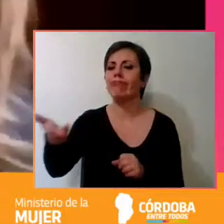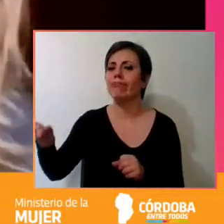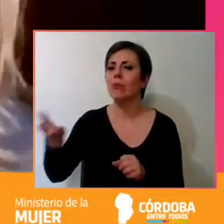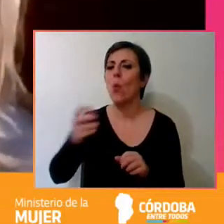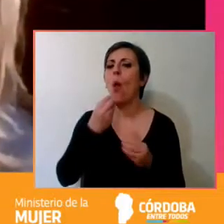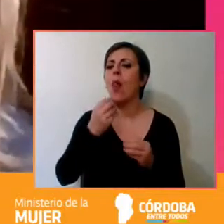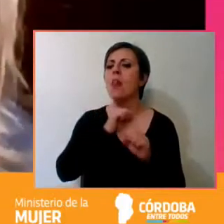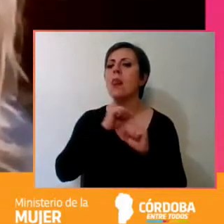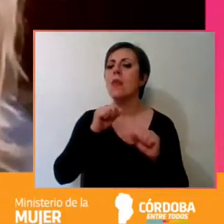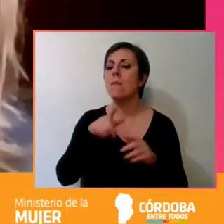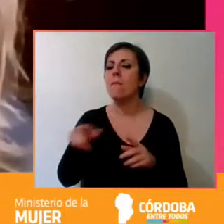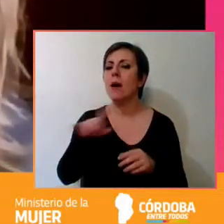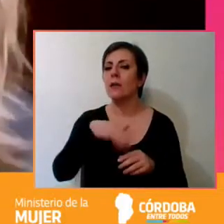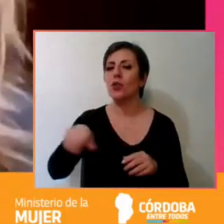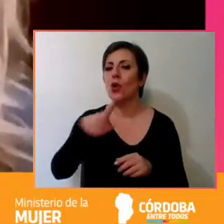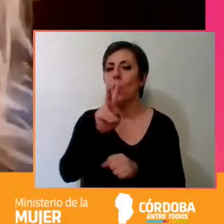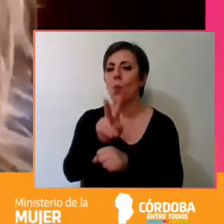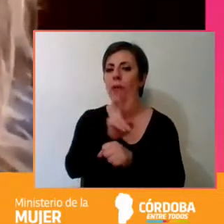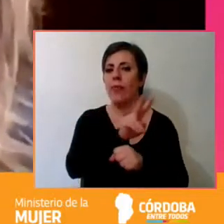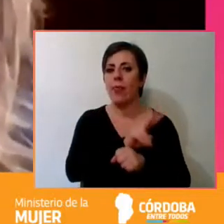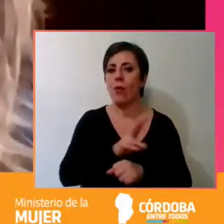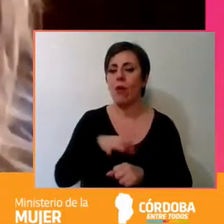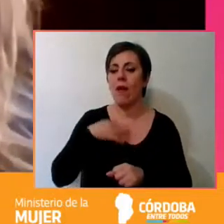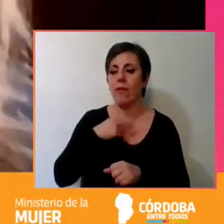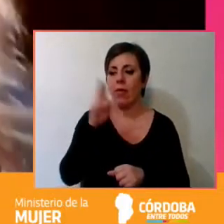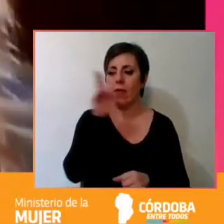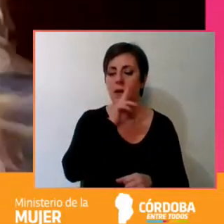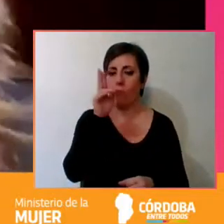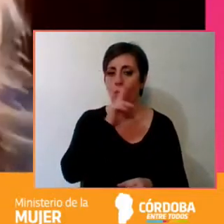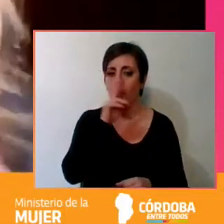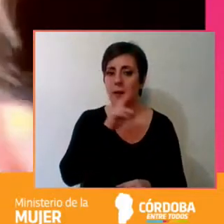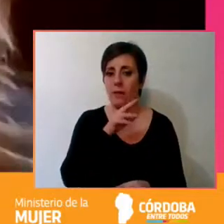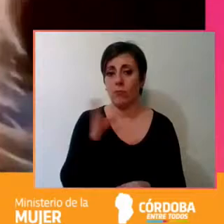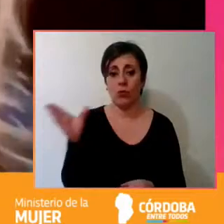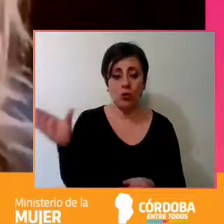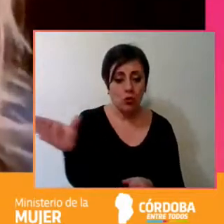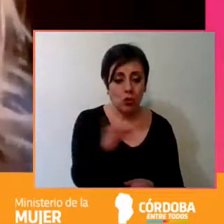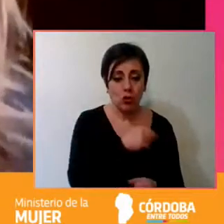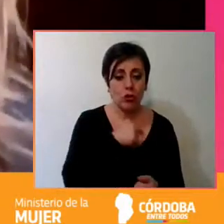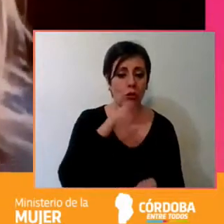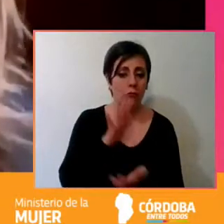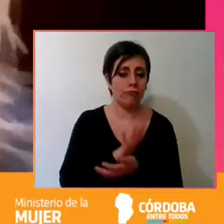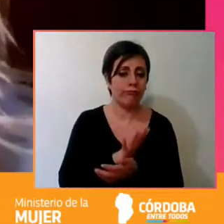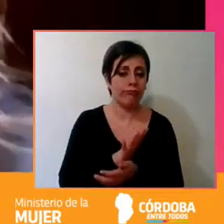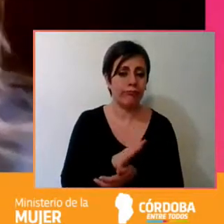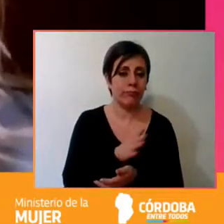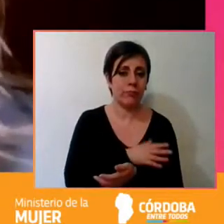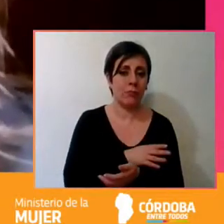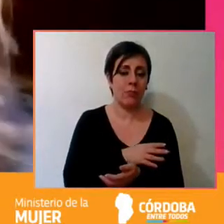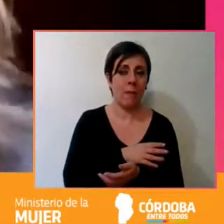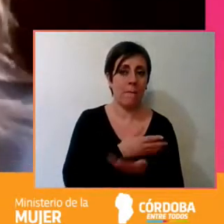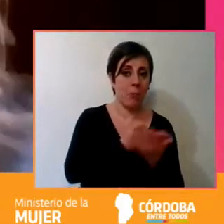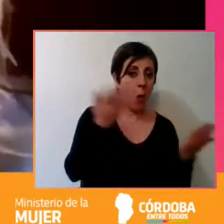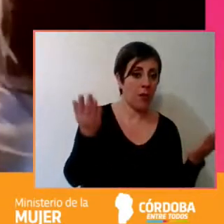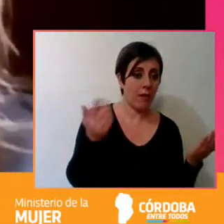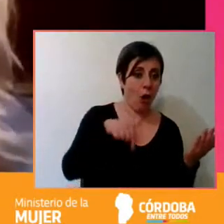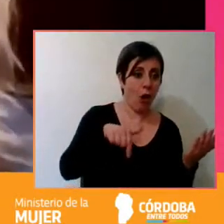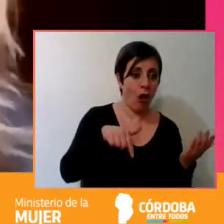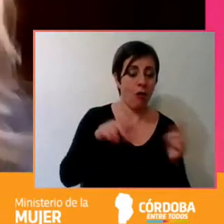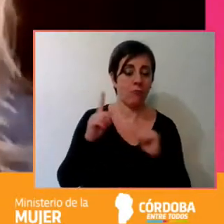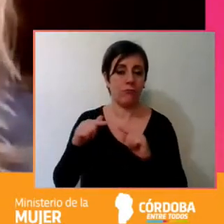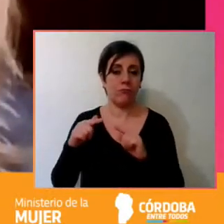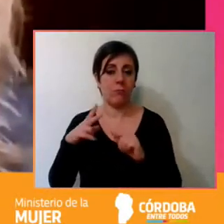que está teniendo los cuidados en la vida de las mujeres, porque todo lo que acontecía en el mundo de lo público acontece